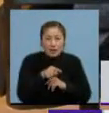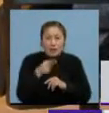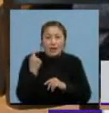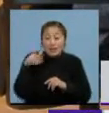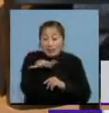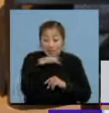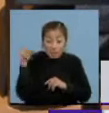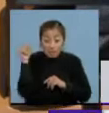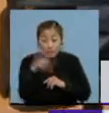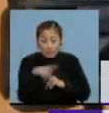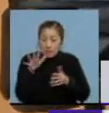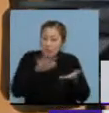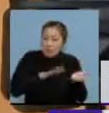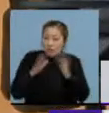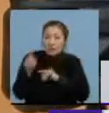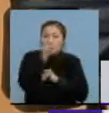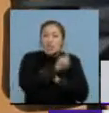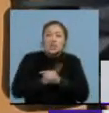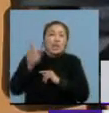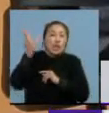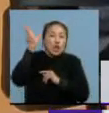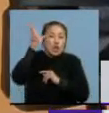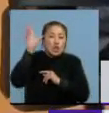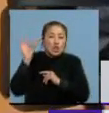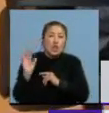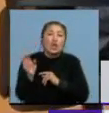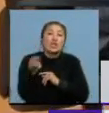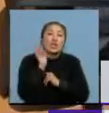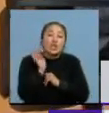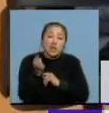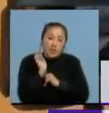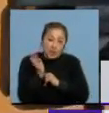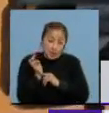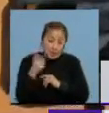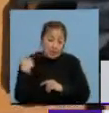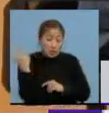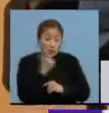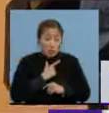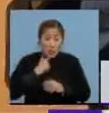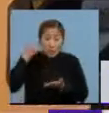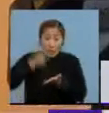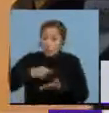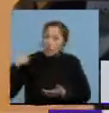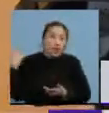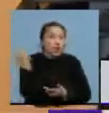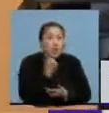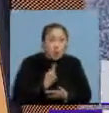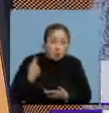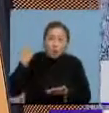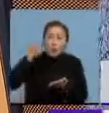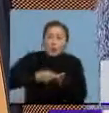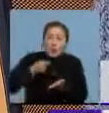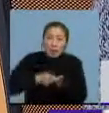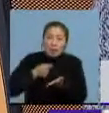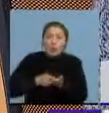piedra negra es de alrededor de 180 dólares el megavatio el valor que nosotros pagamos y que todos pagamos con el sistema